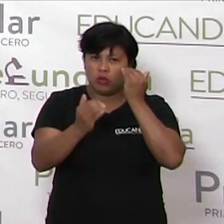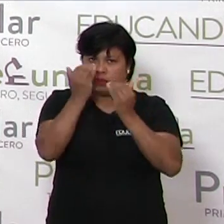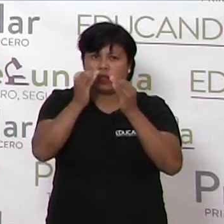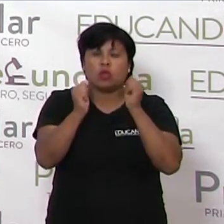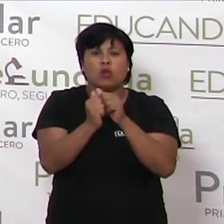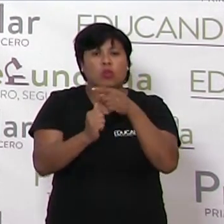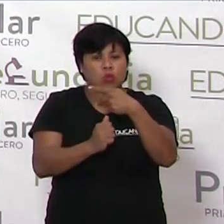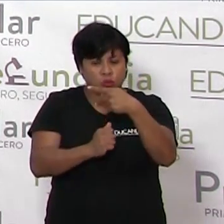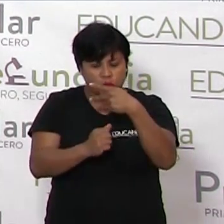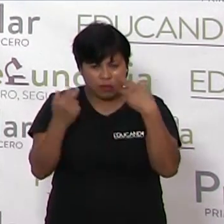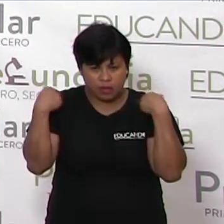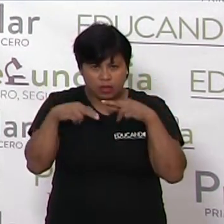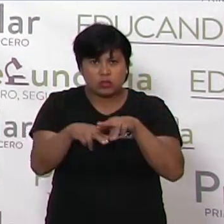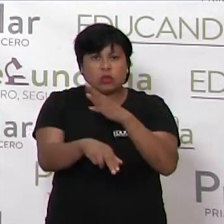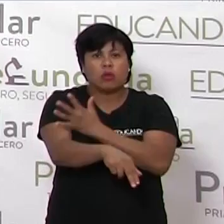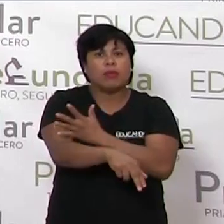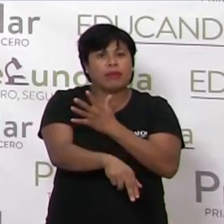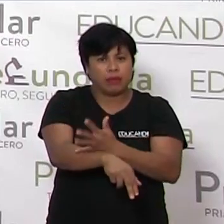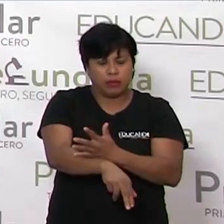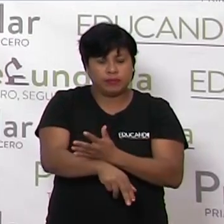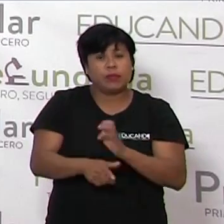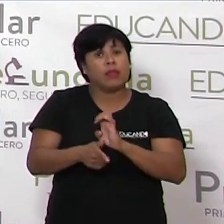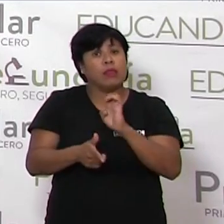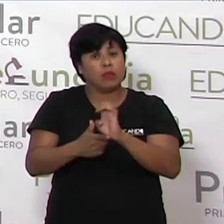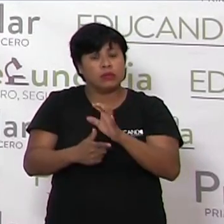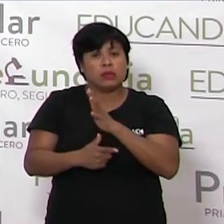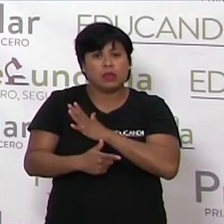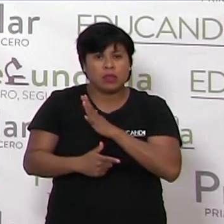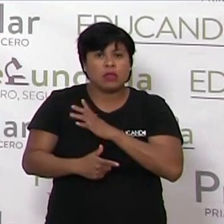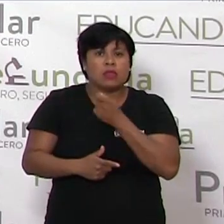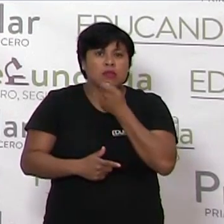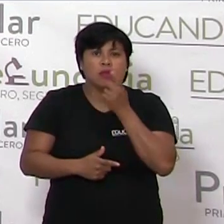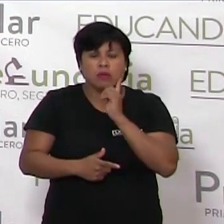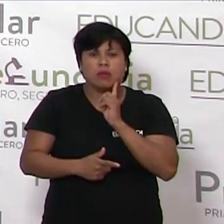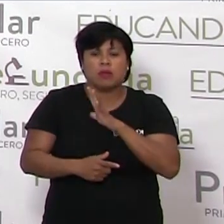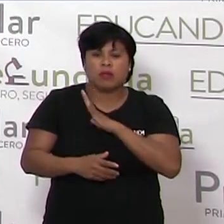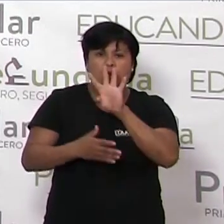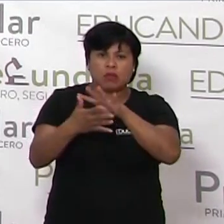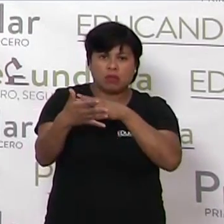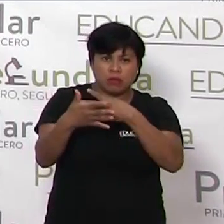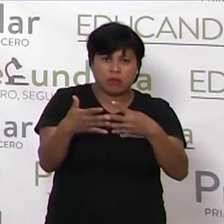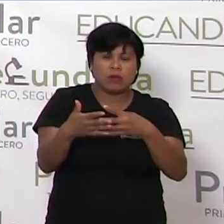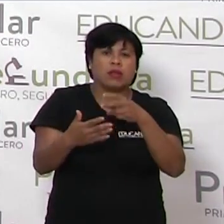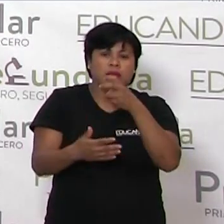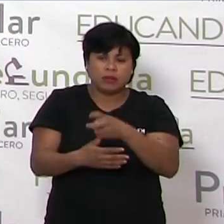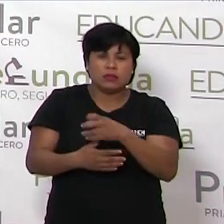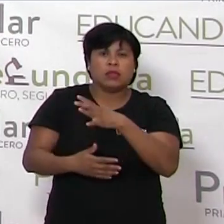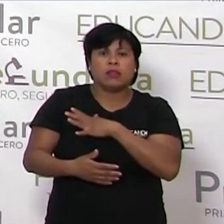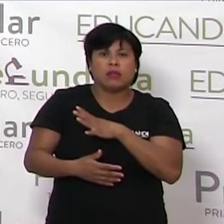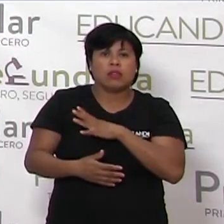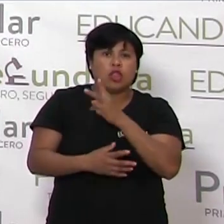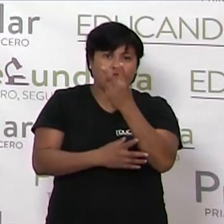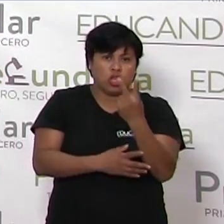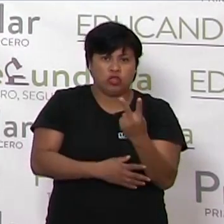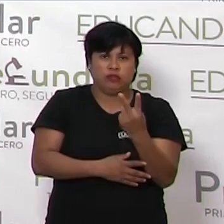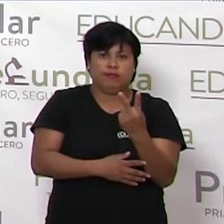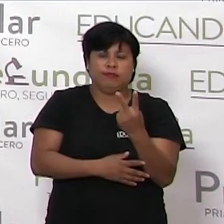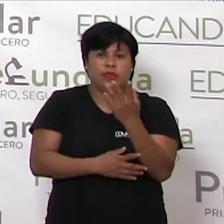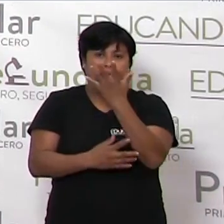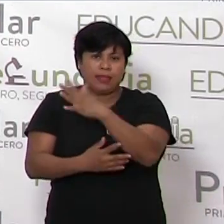tema con tu maestro, con tus compañeros. Tenemos entonces, niños y niñas, una tabla que aquí tiene